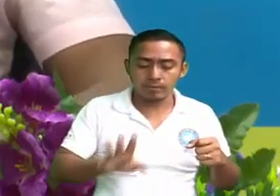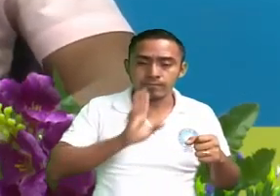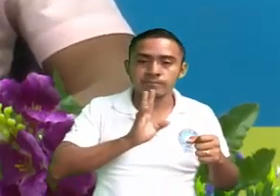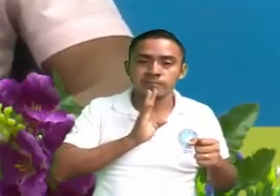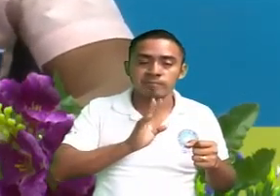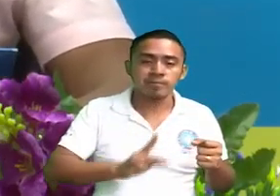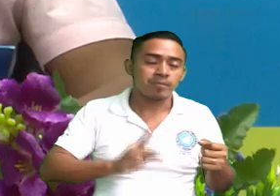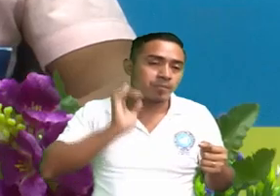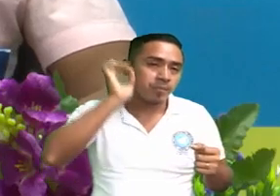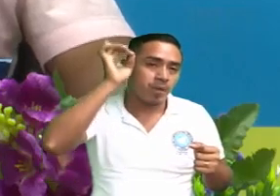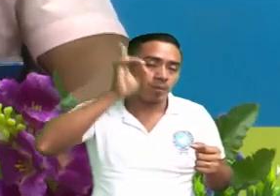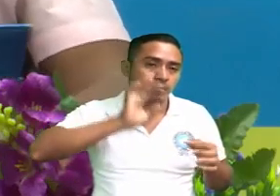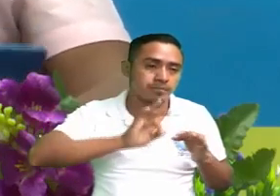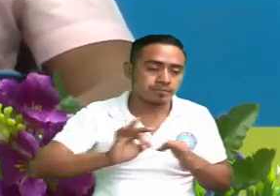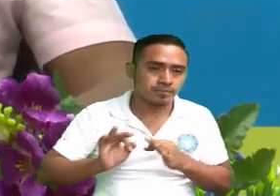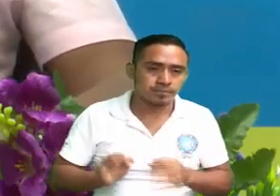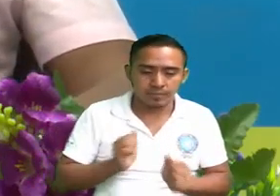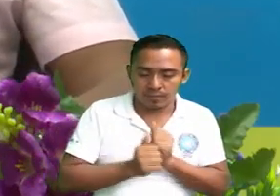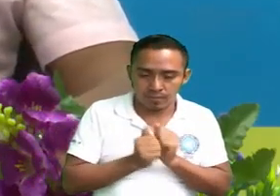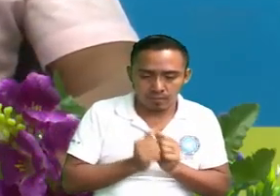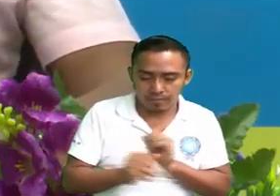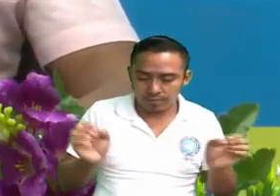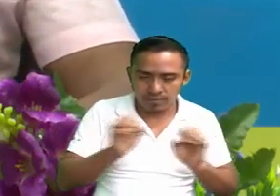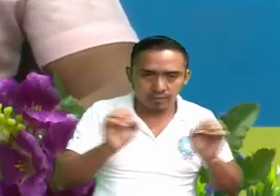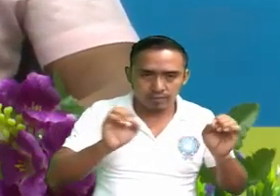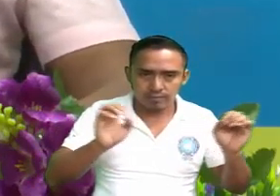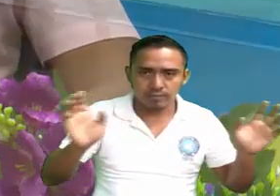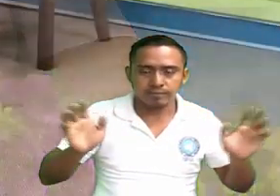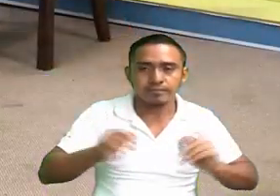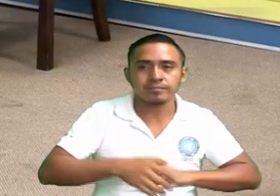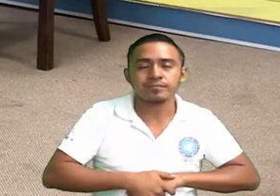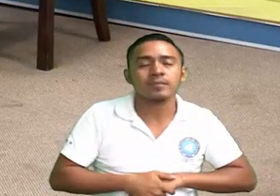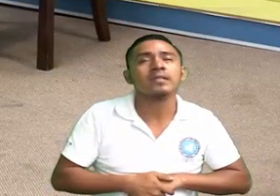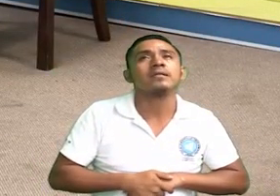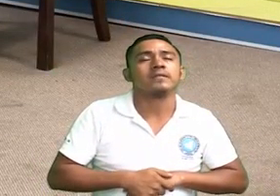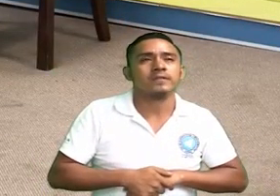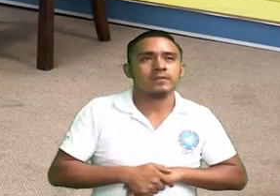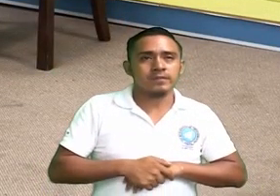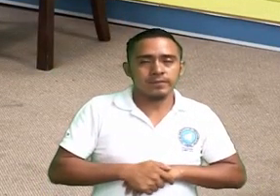lenguaje. Uh-huh. Ahora, ¿cómo podemos nosotros estimular a los niños